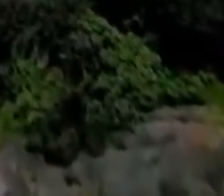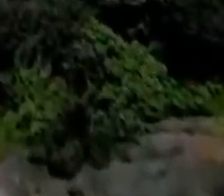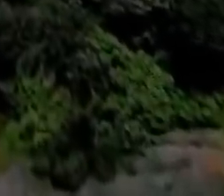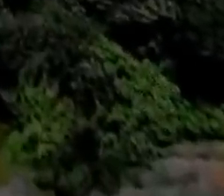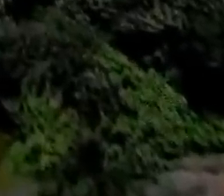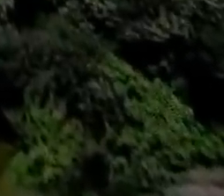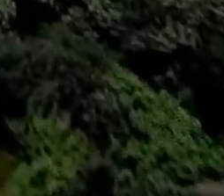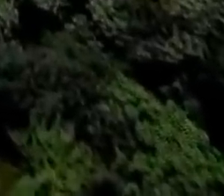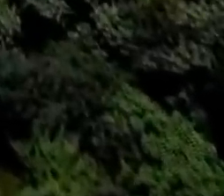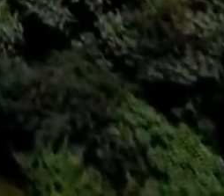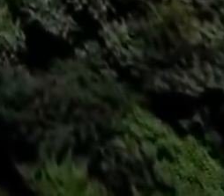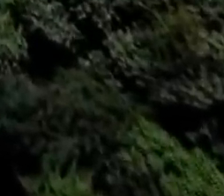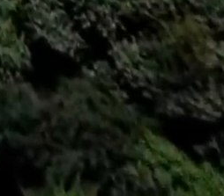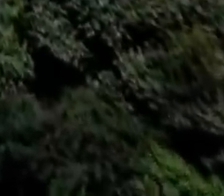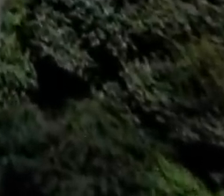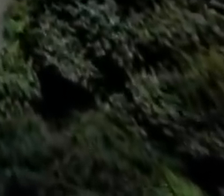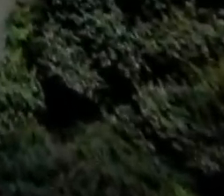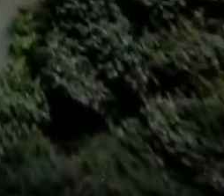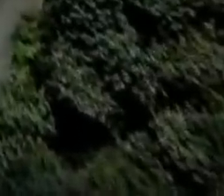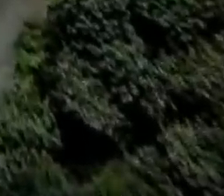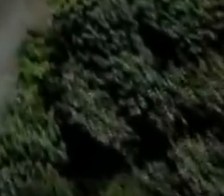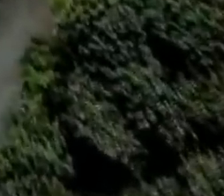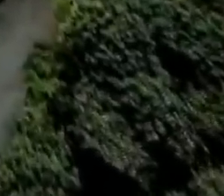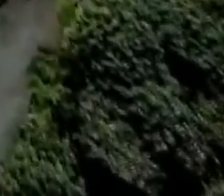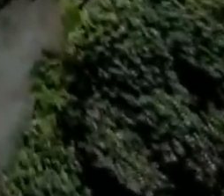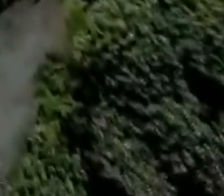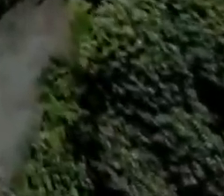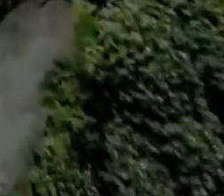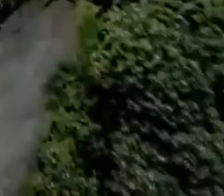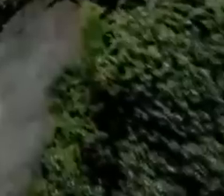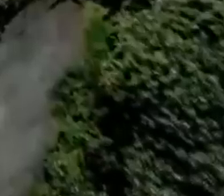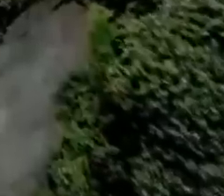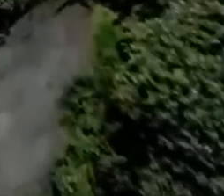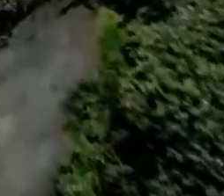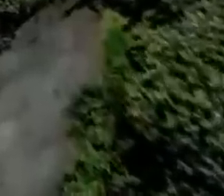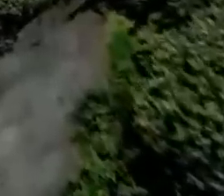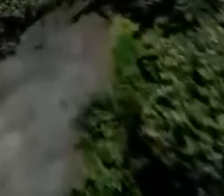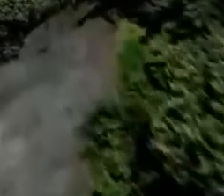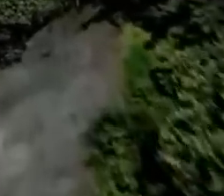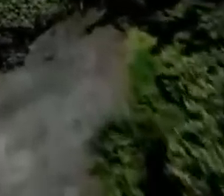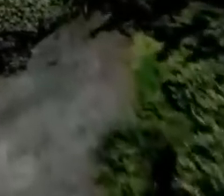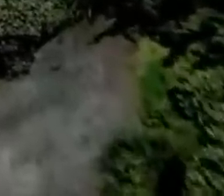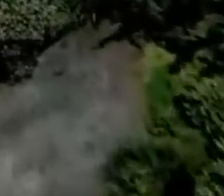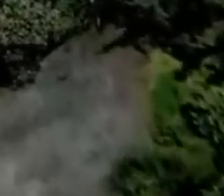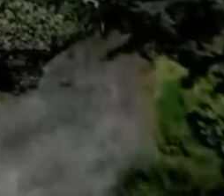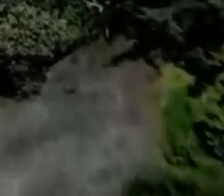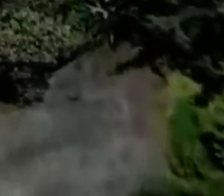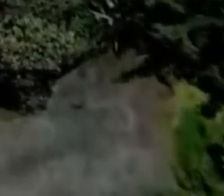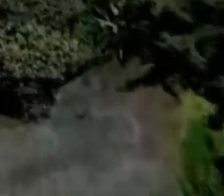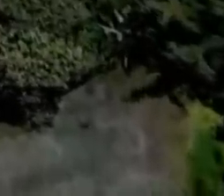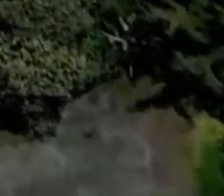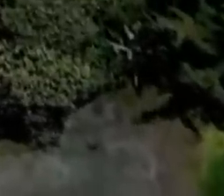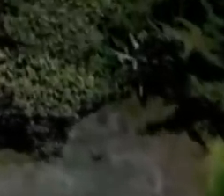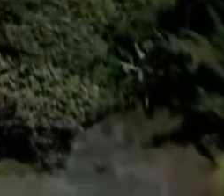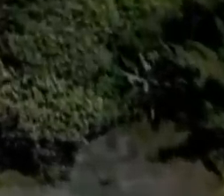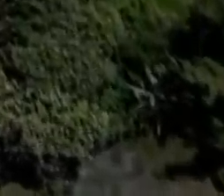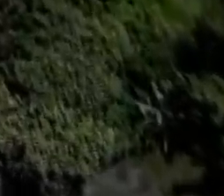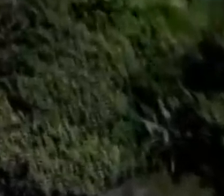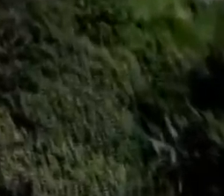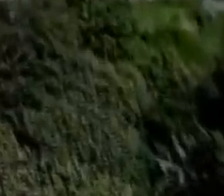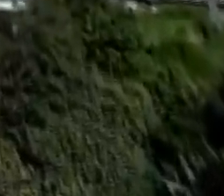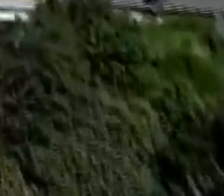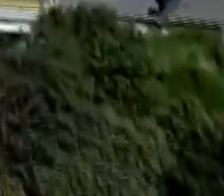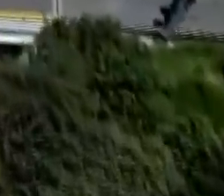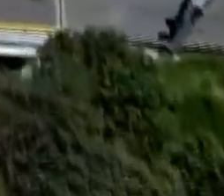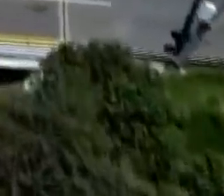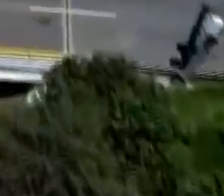La mandataria capitalina recordó que la planeación de este proyecto data de hace 3 años y que las